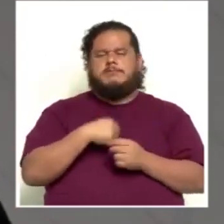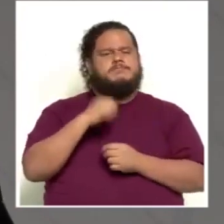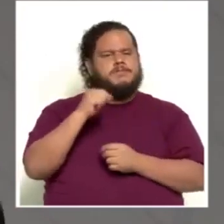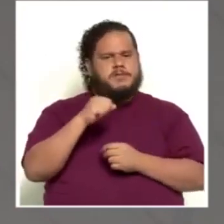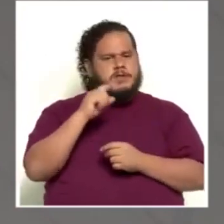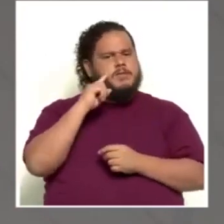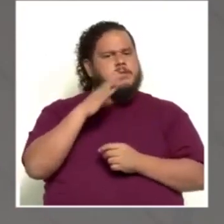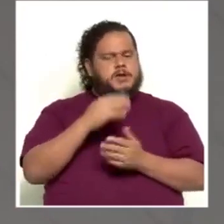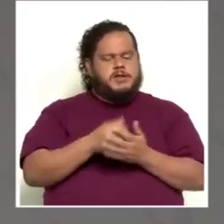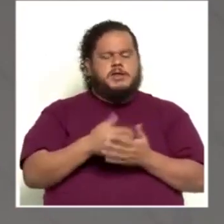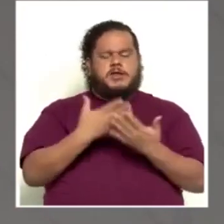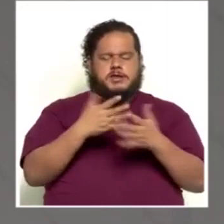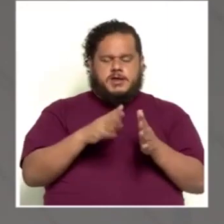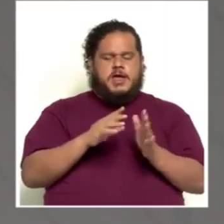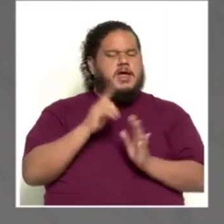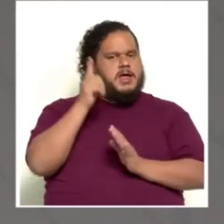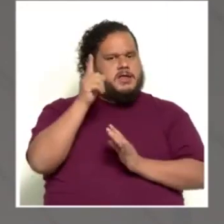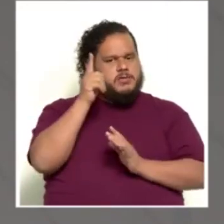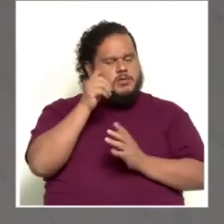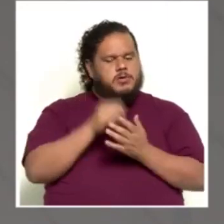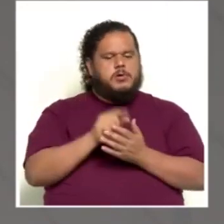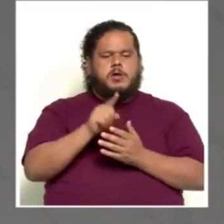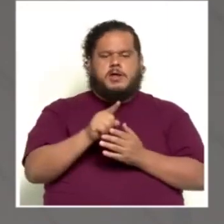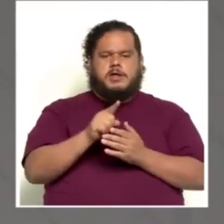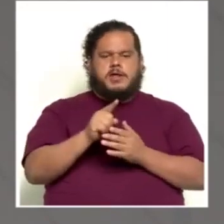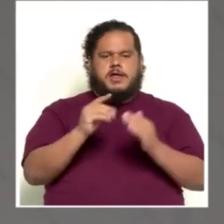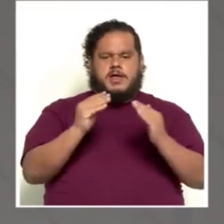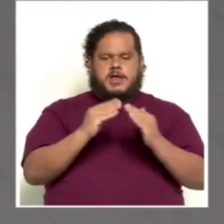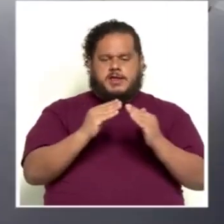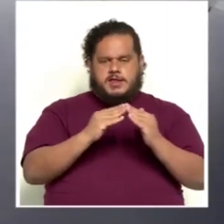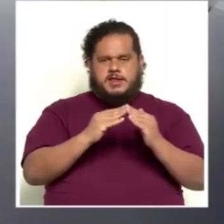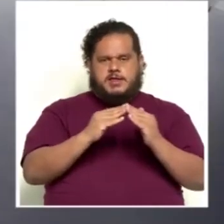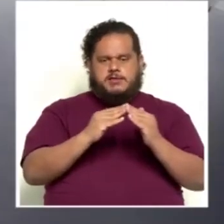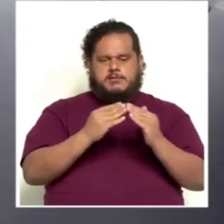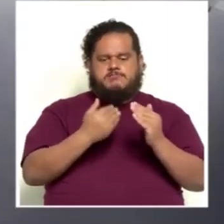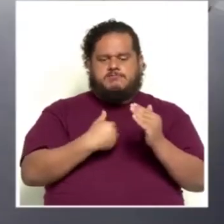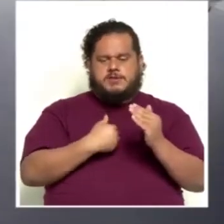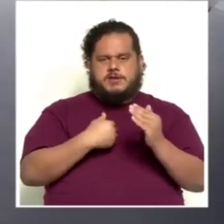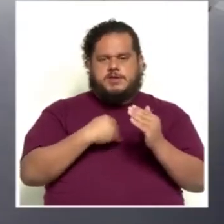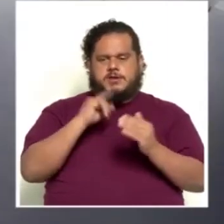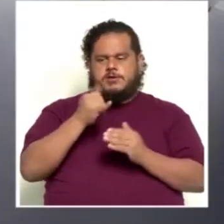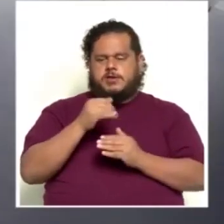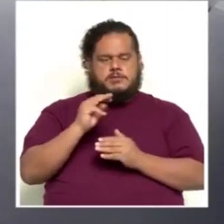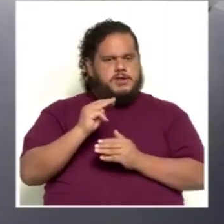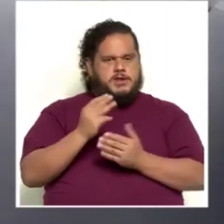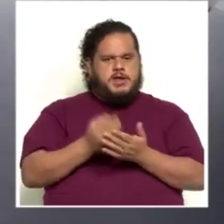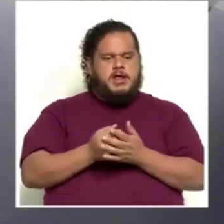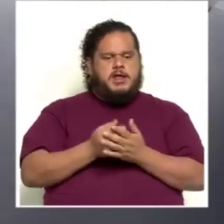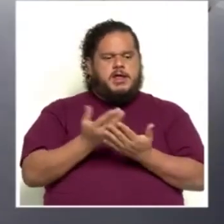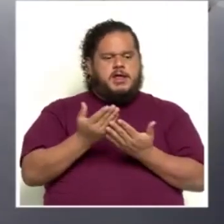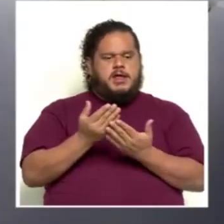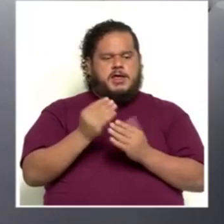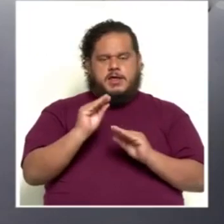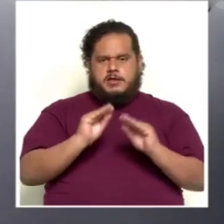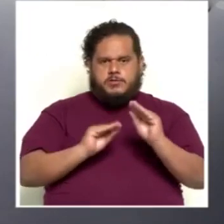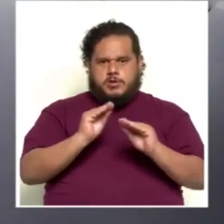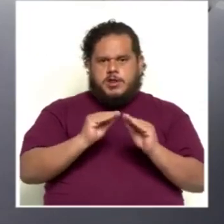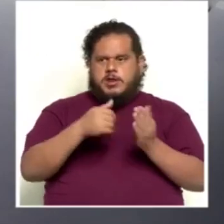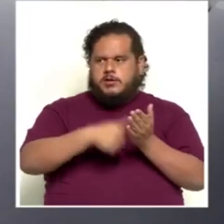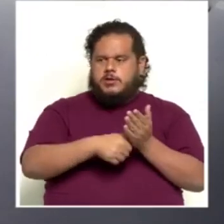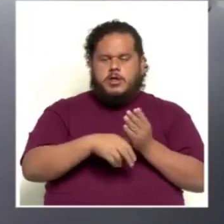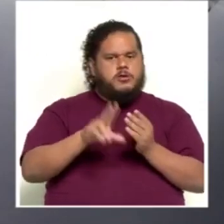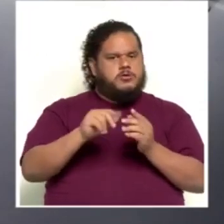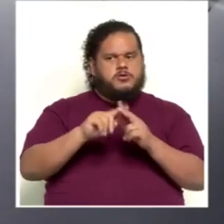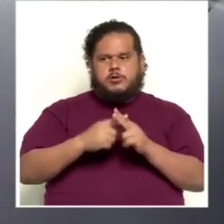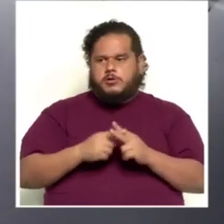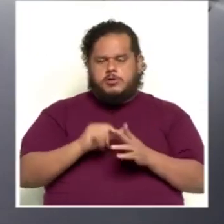que es ya evidente que ese techo que tiene don José María en términos de posicionamiento en el electorado no lo va a poder corregir. No lo corrigió